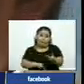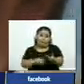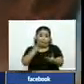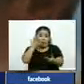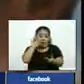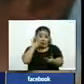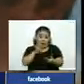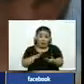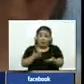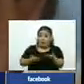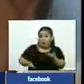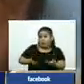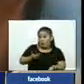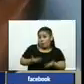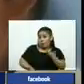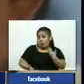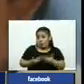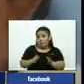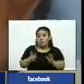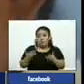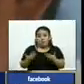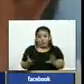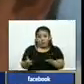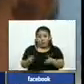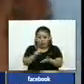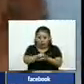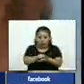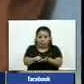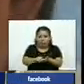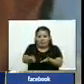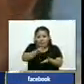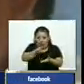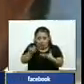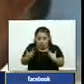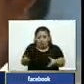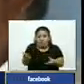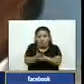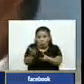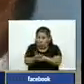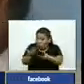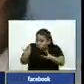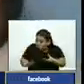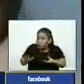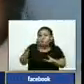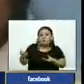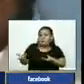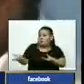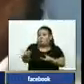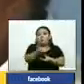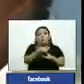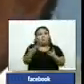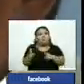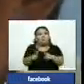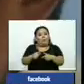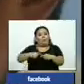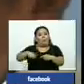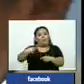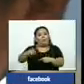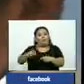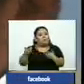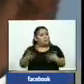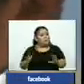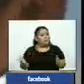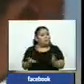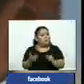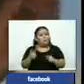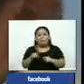la probabilidad de tener listo su informe, si todos tuviéramos listo el informe para el día de mañana, lo